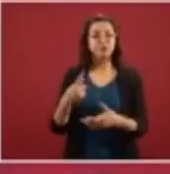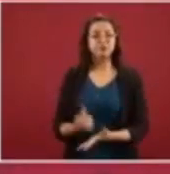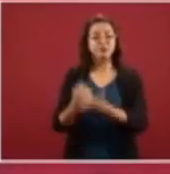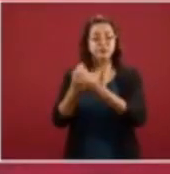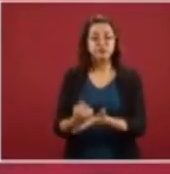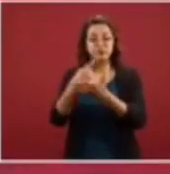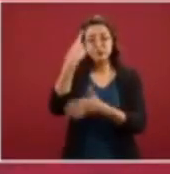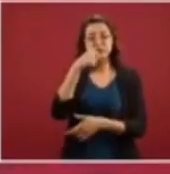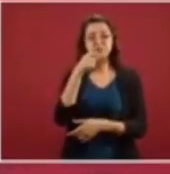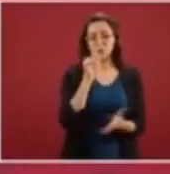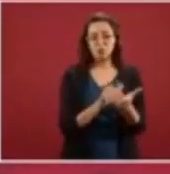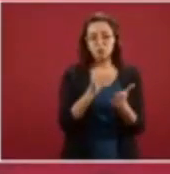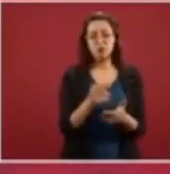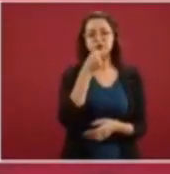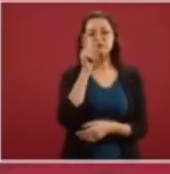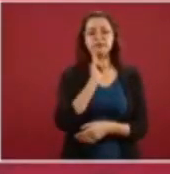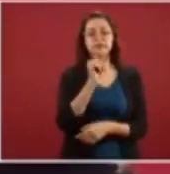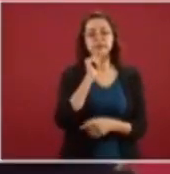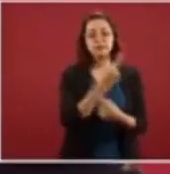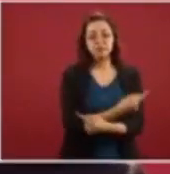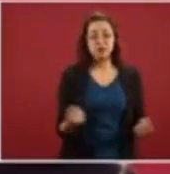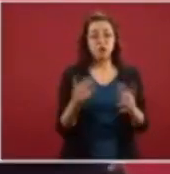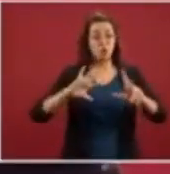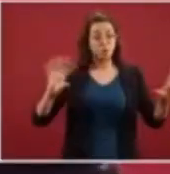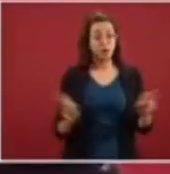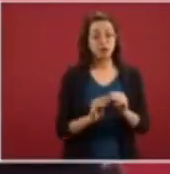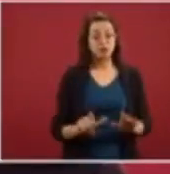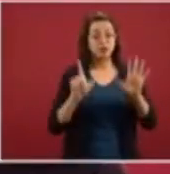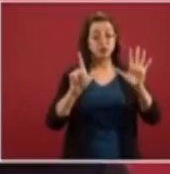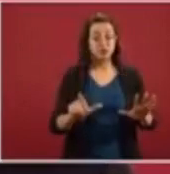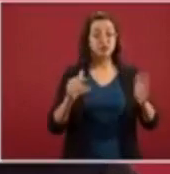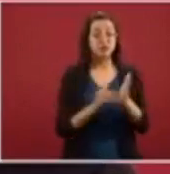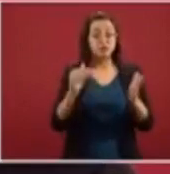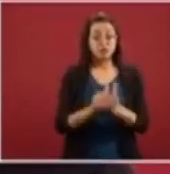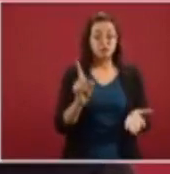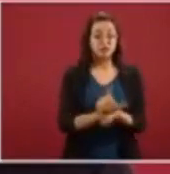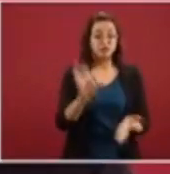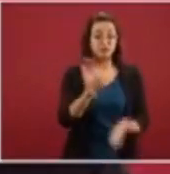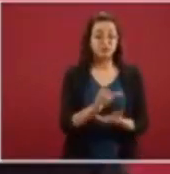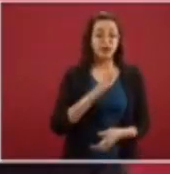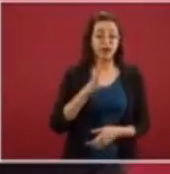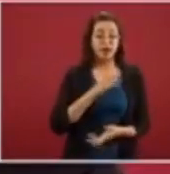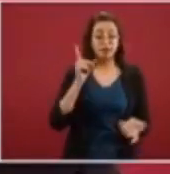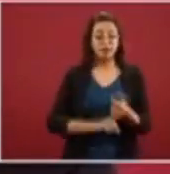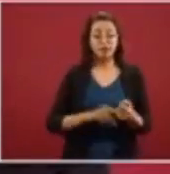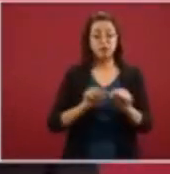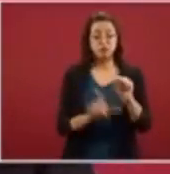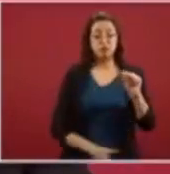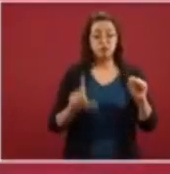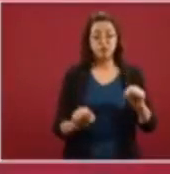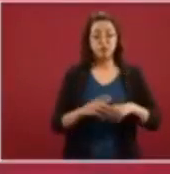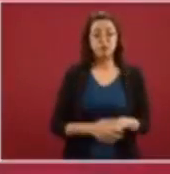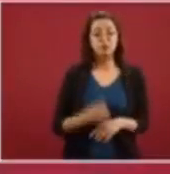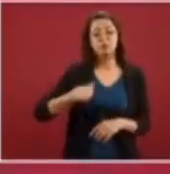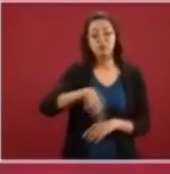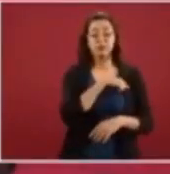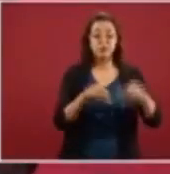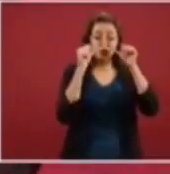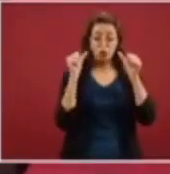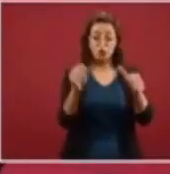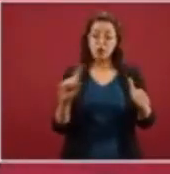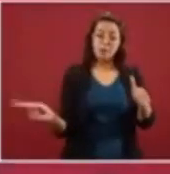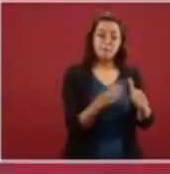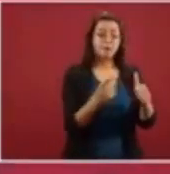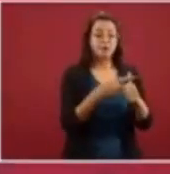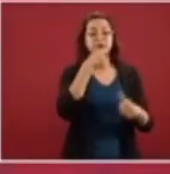terapia para niñas, para niños, son 7 millones de discapacitados en el país. Nosotros estamos dándole atención